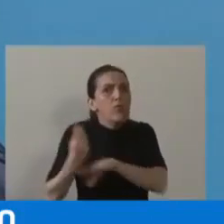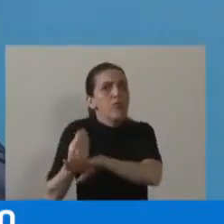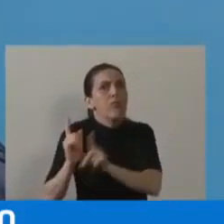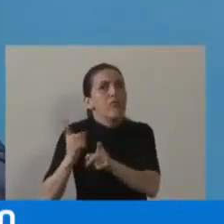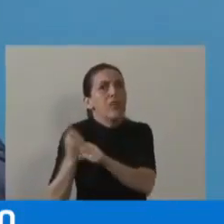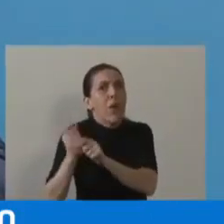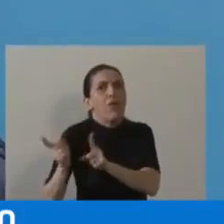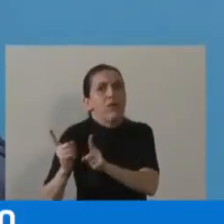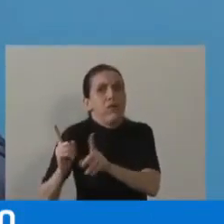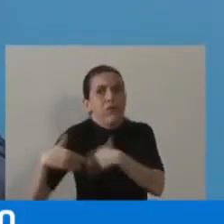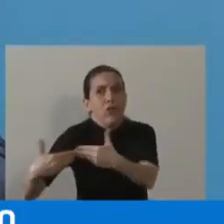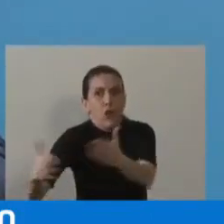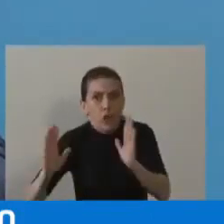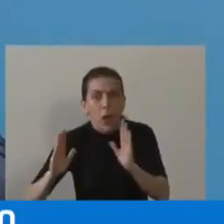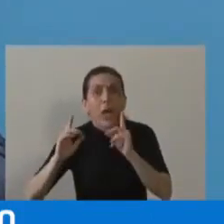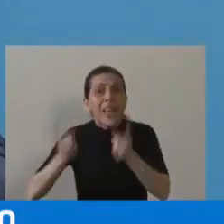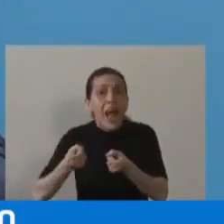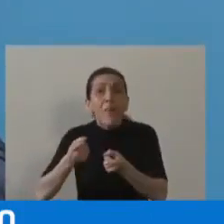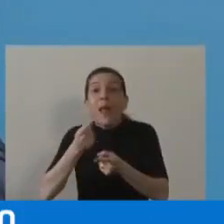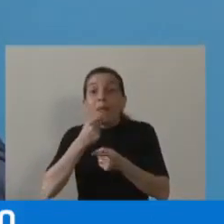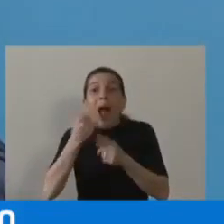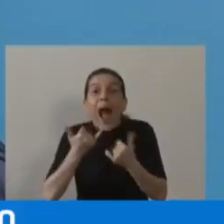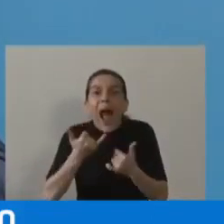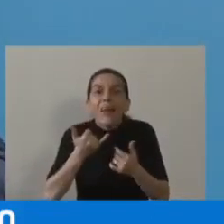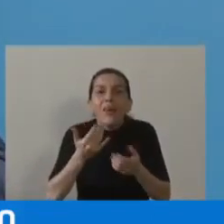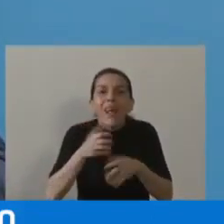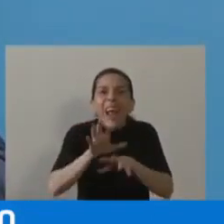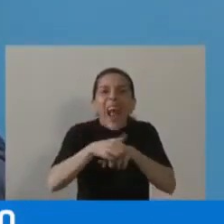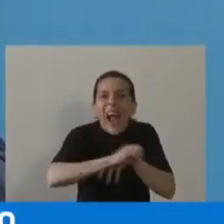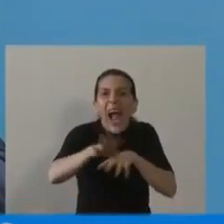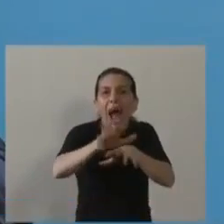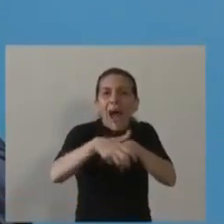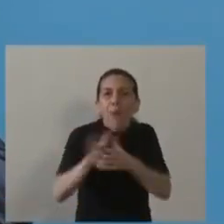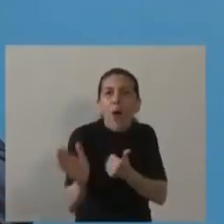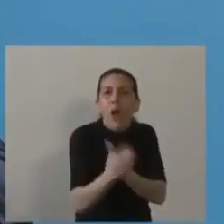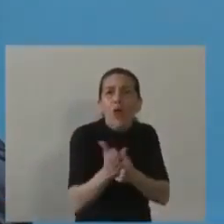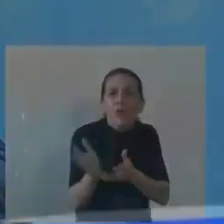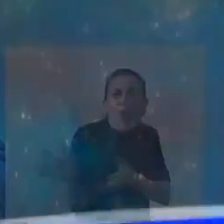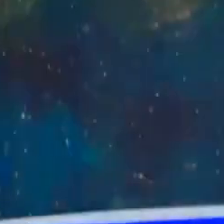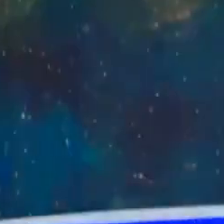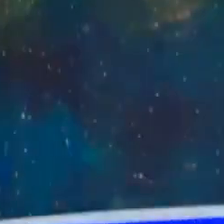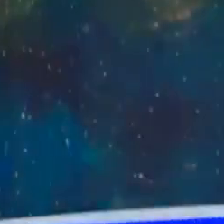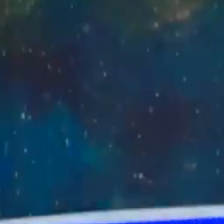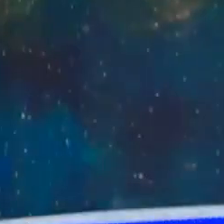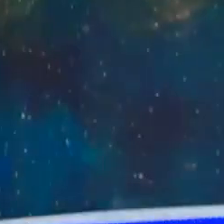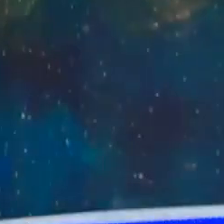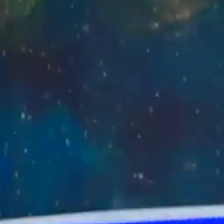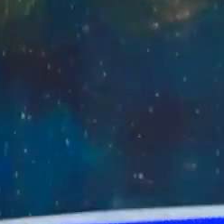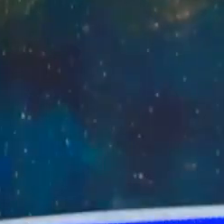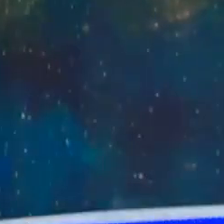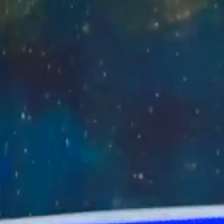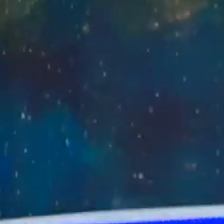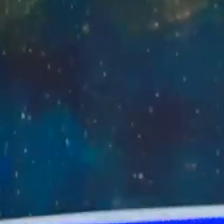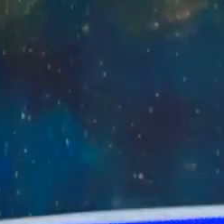podemos quedarnos de brazos cruzados. No queremos que se enferme la gente, dijo el presidente de la Nación, Alberto